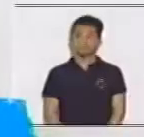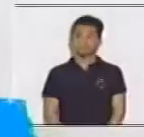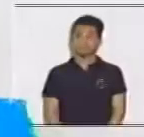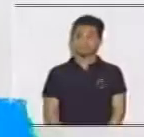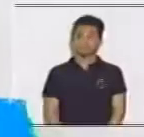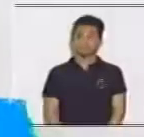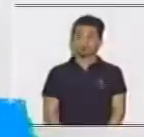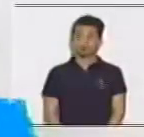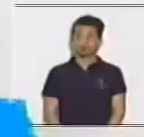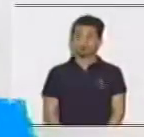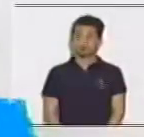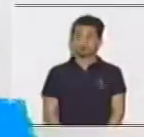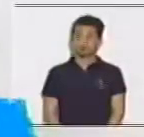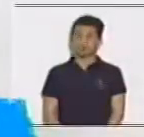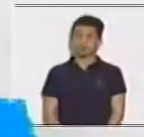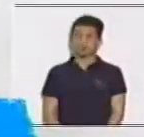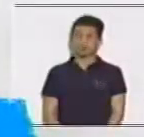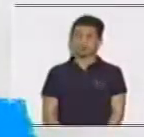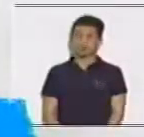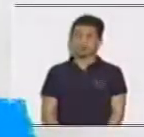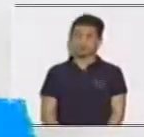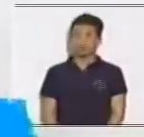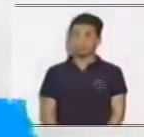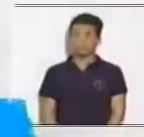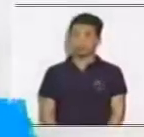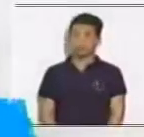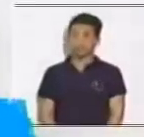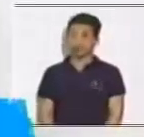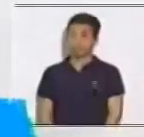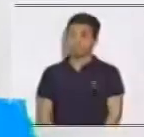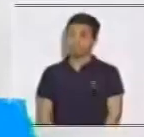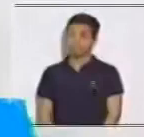Voy a colocar este aquí.